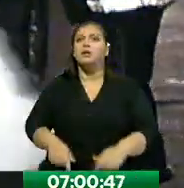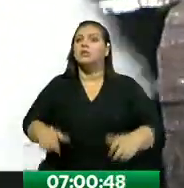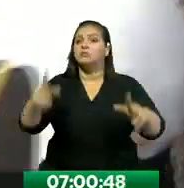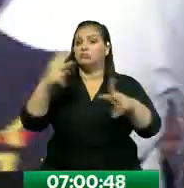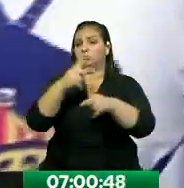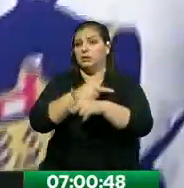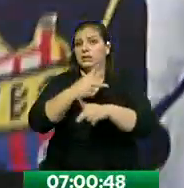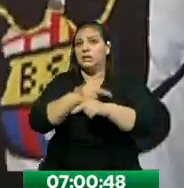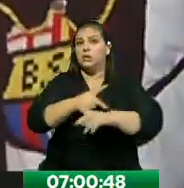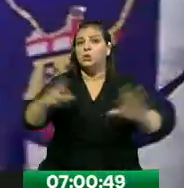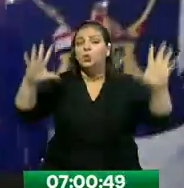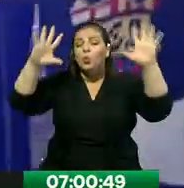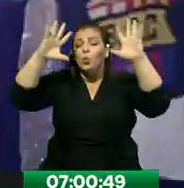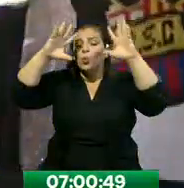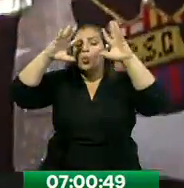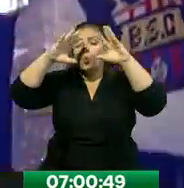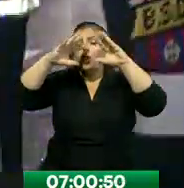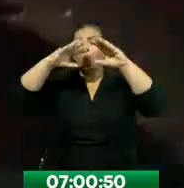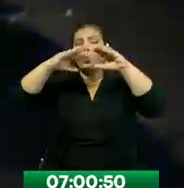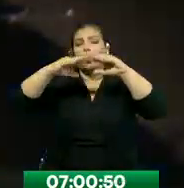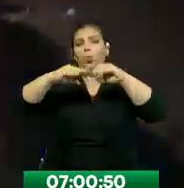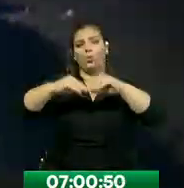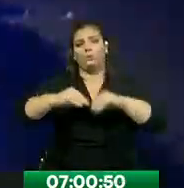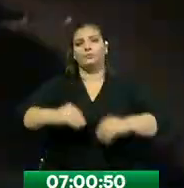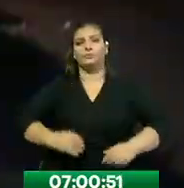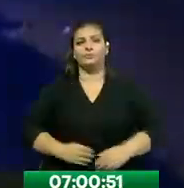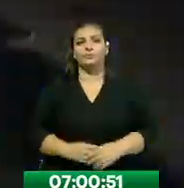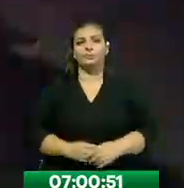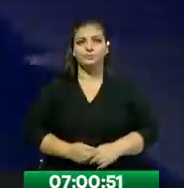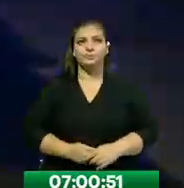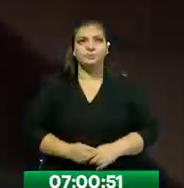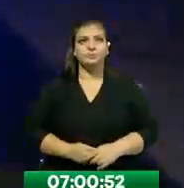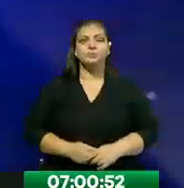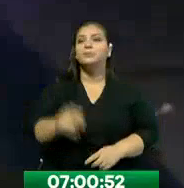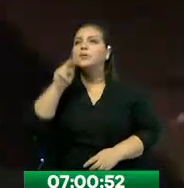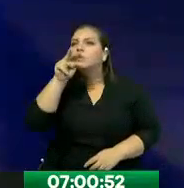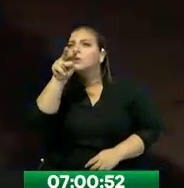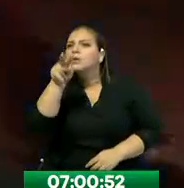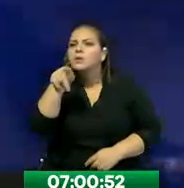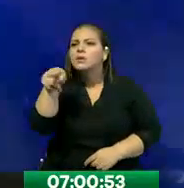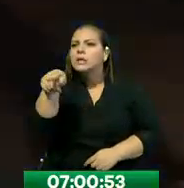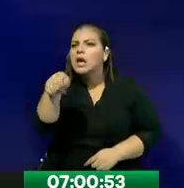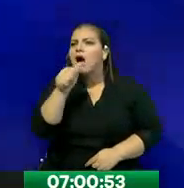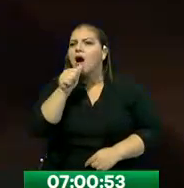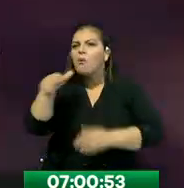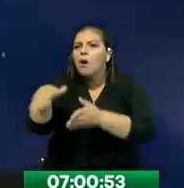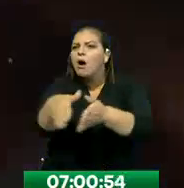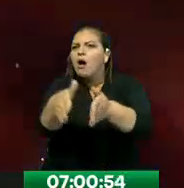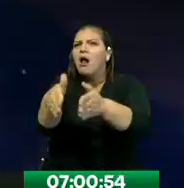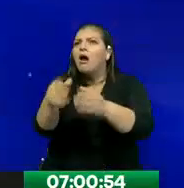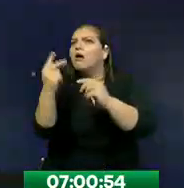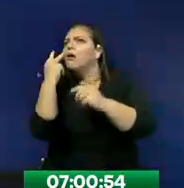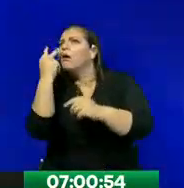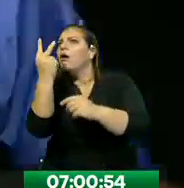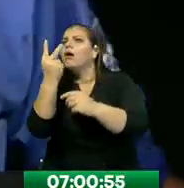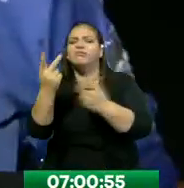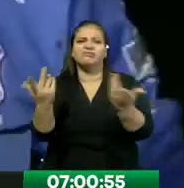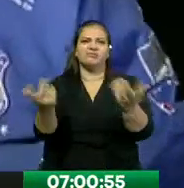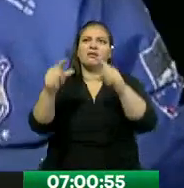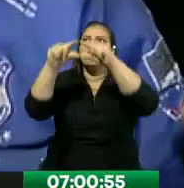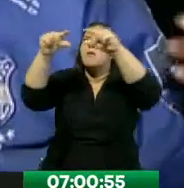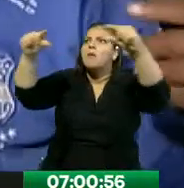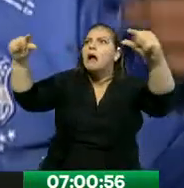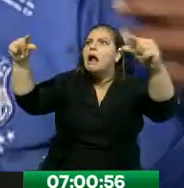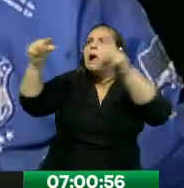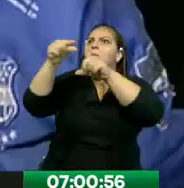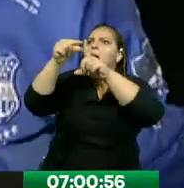carros, se ve luz, pero ahí ya no hay luz. Y no hay señalización de tránsito, no hay. Porque no hay una señalización y como